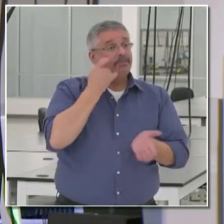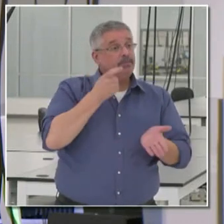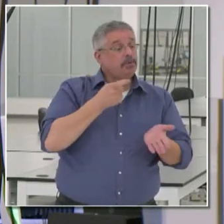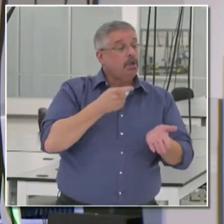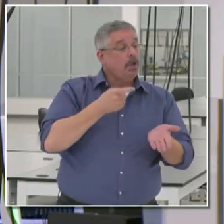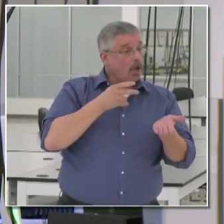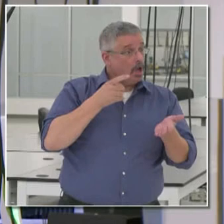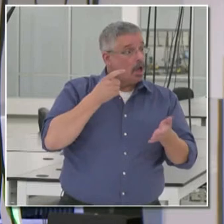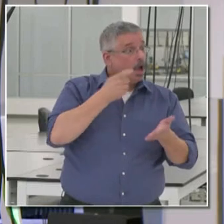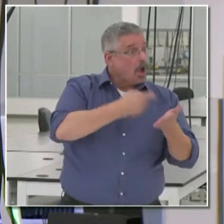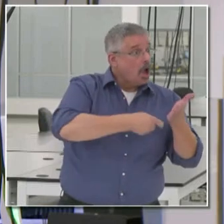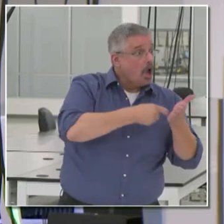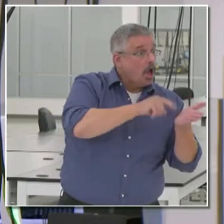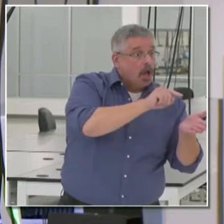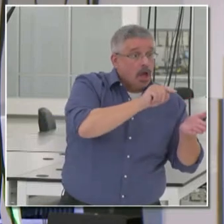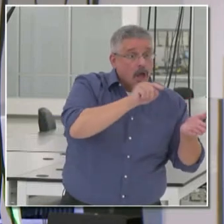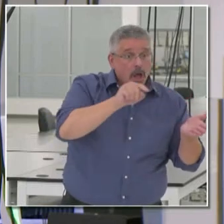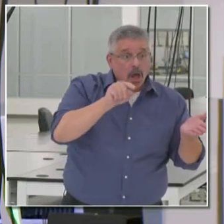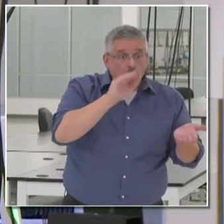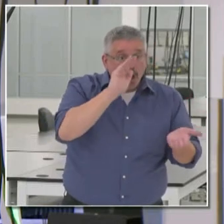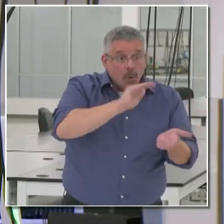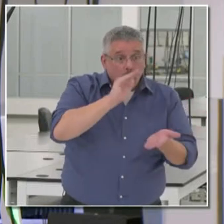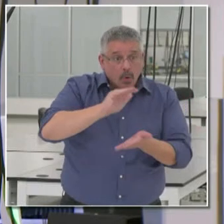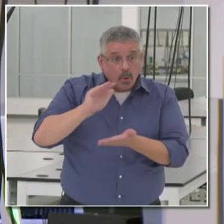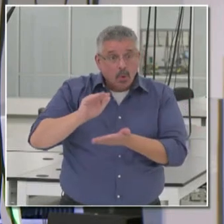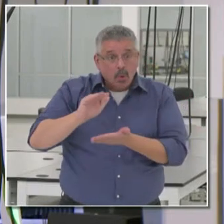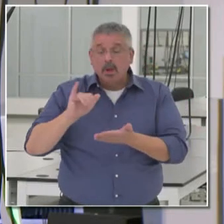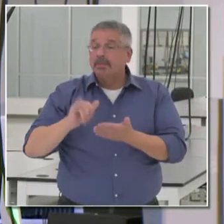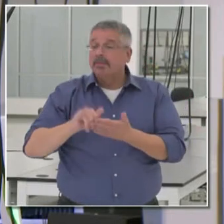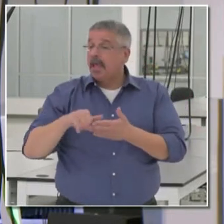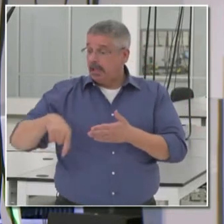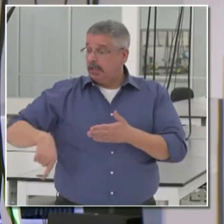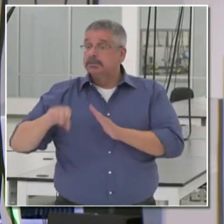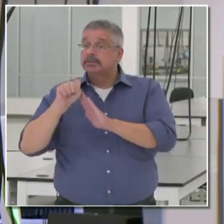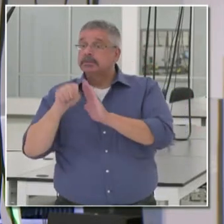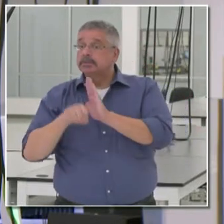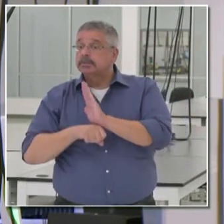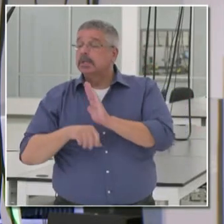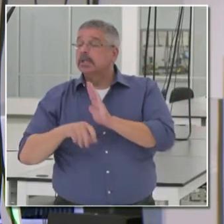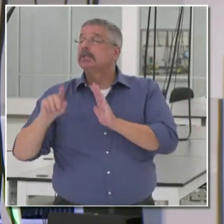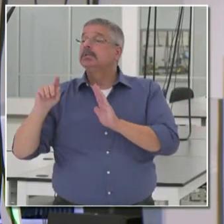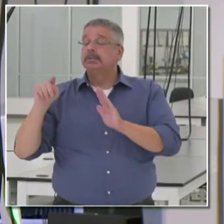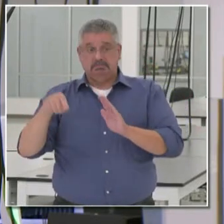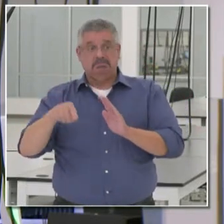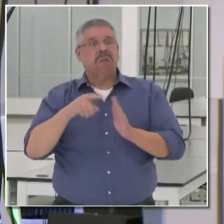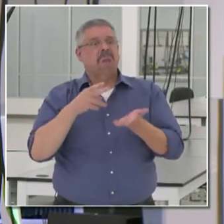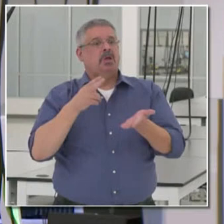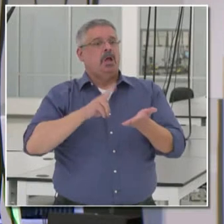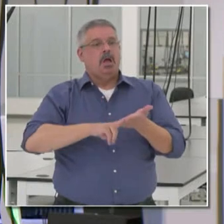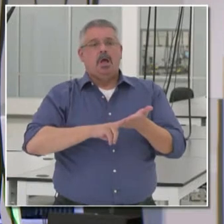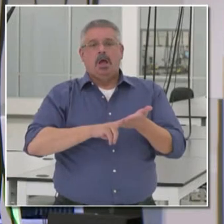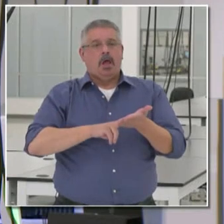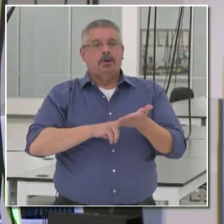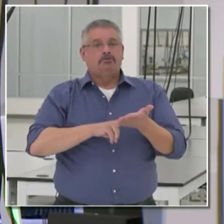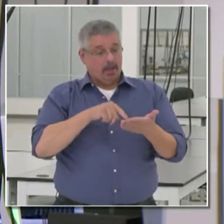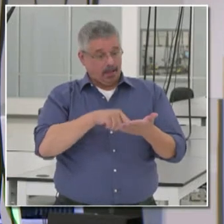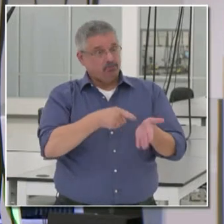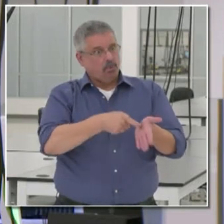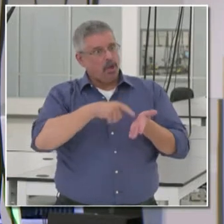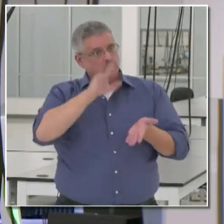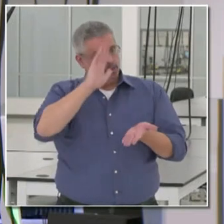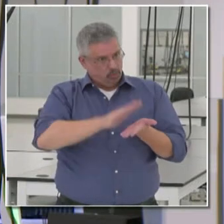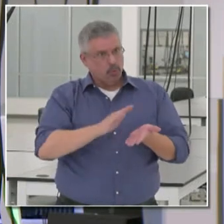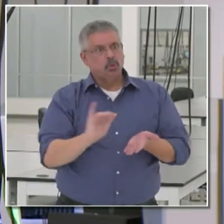por si el costo baja para una prueba parecida o las modalidades que el estado de california el estado de california y los